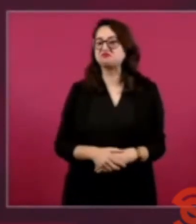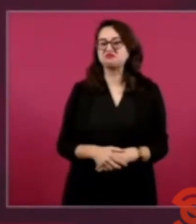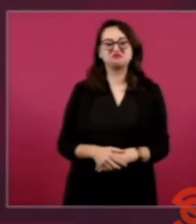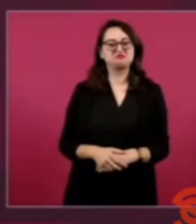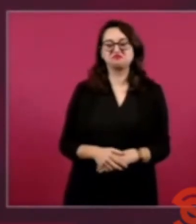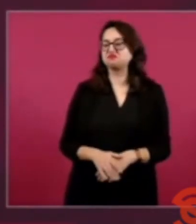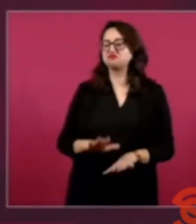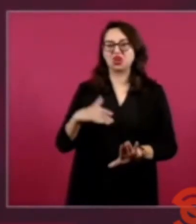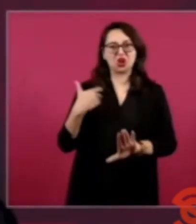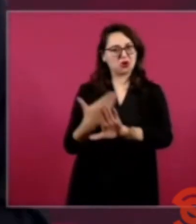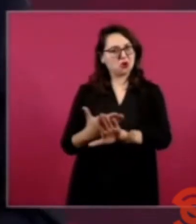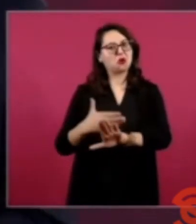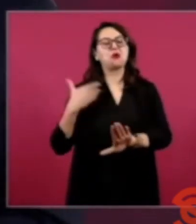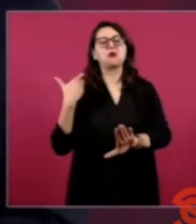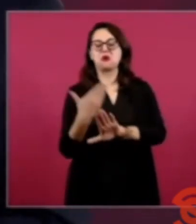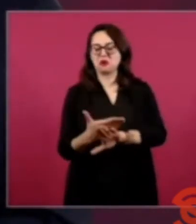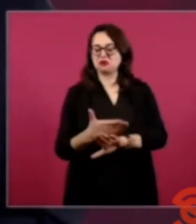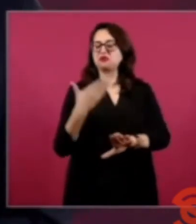Surgió